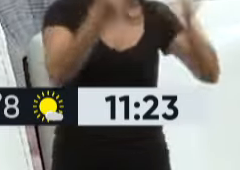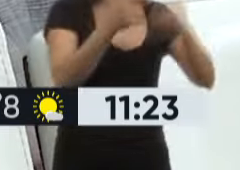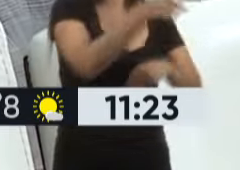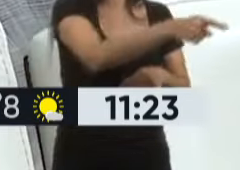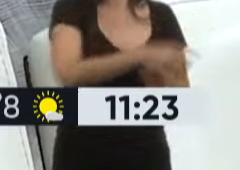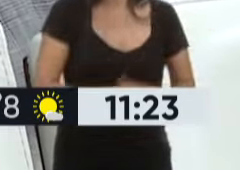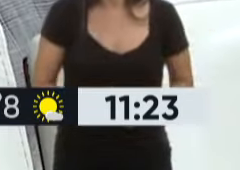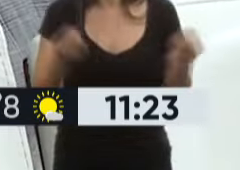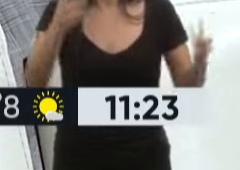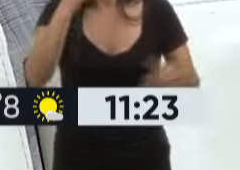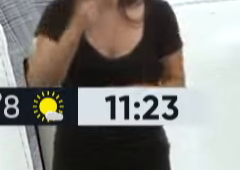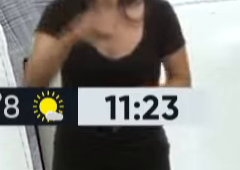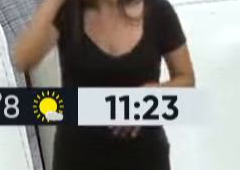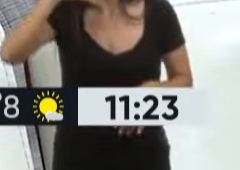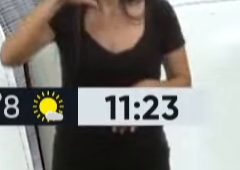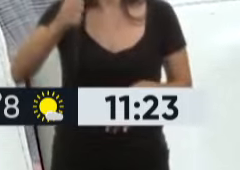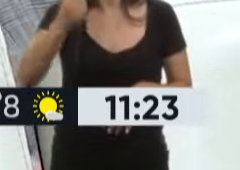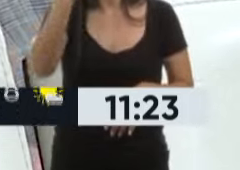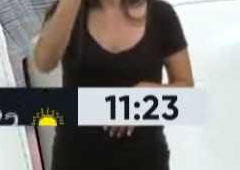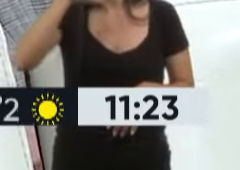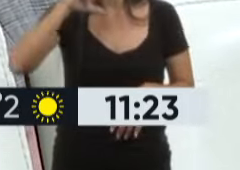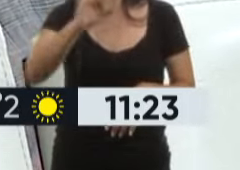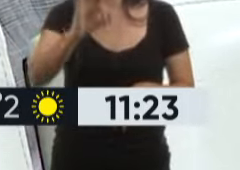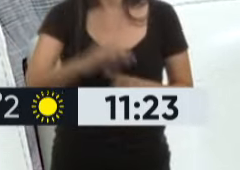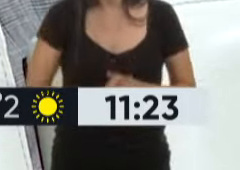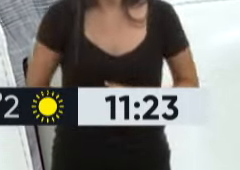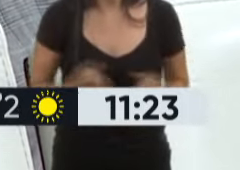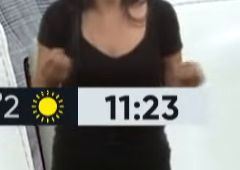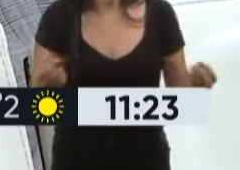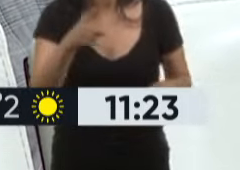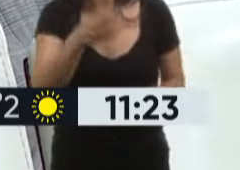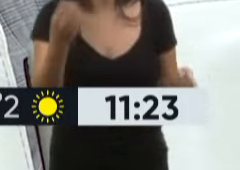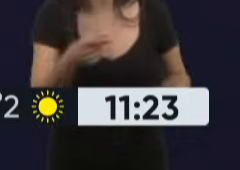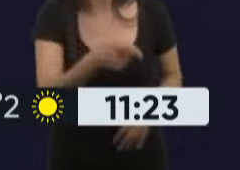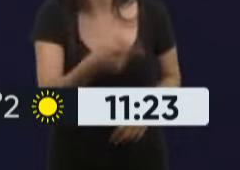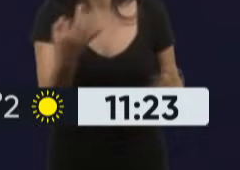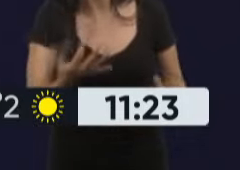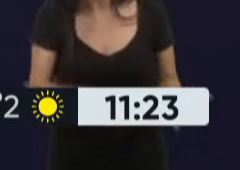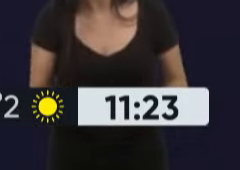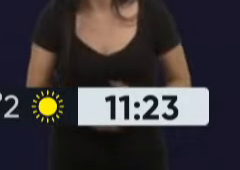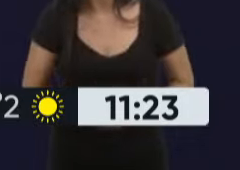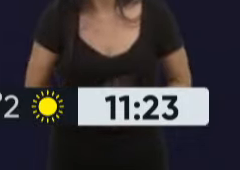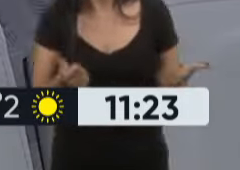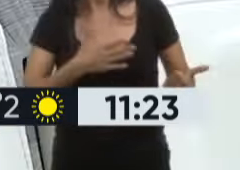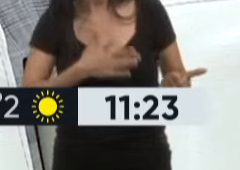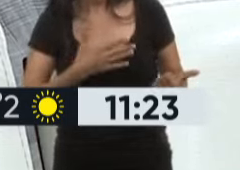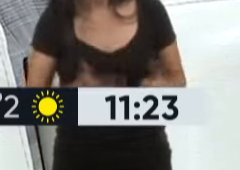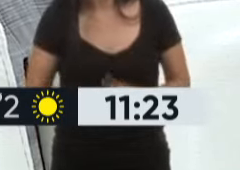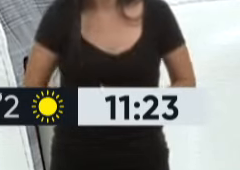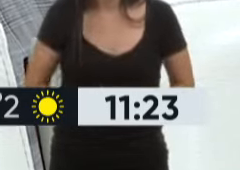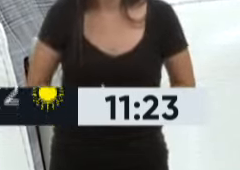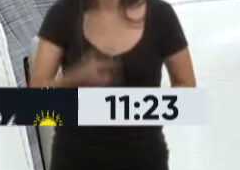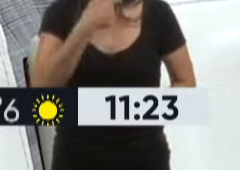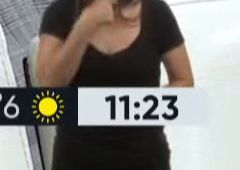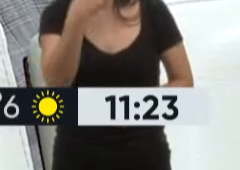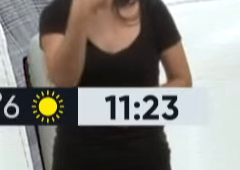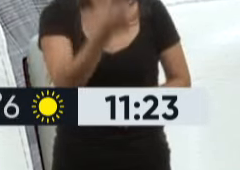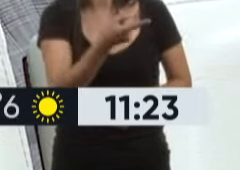Buen día portavoz Cecilia camarano para ámbito Cómo andas bien bien vos bien Bueno quería